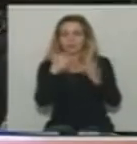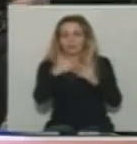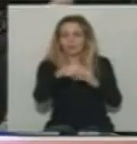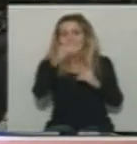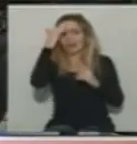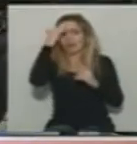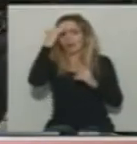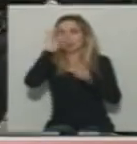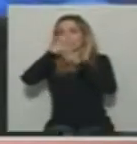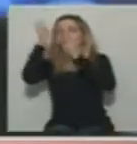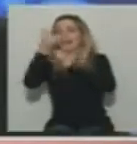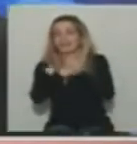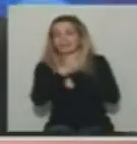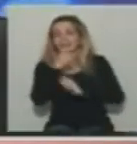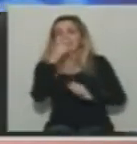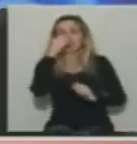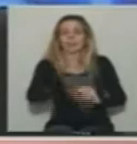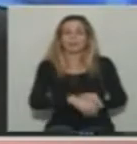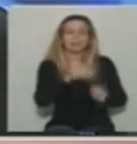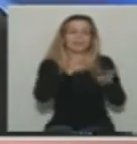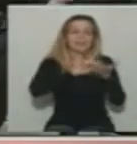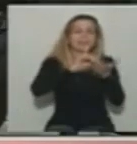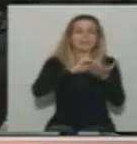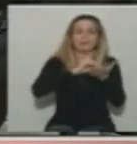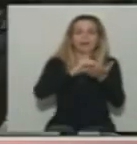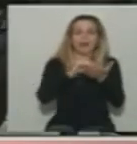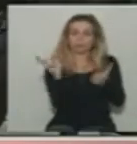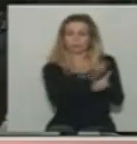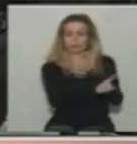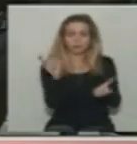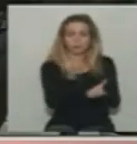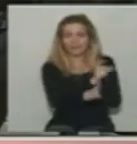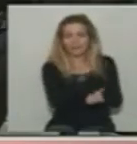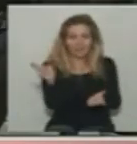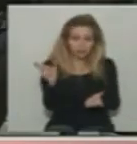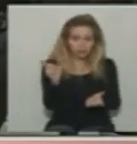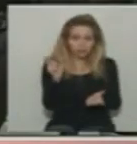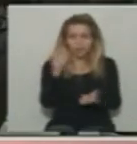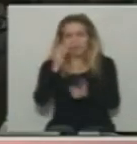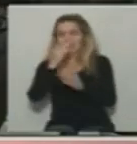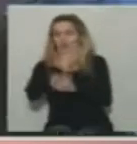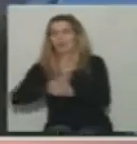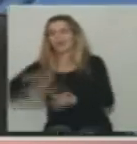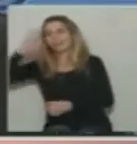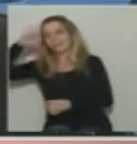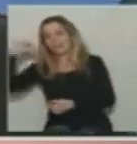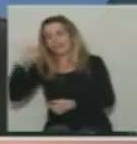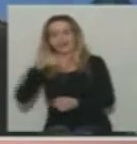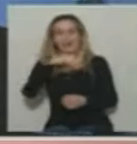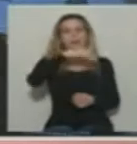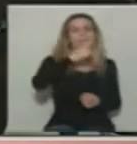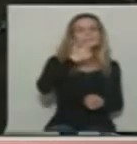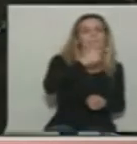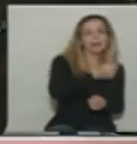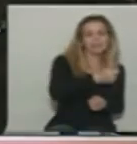va a prestar los diputados a Cristina. Todo eso dice ahí. Y es la traducción, no es muy difícil de entender tampoco, ¿no? Ya no escucho Masismo más de lo mismo. La ¿no?